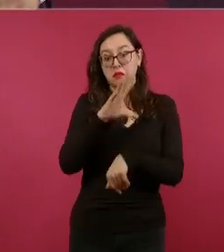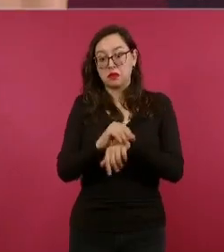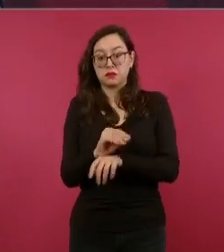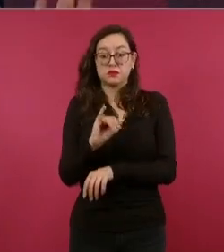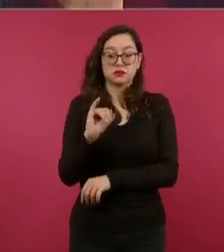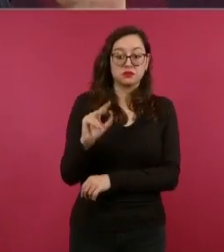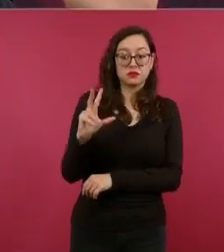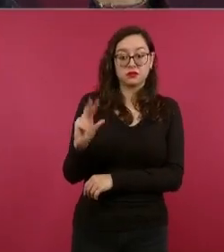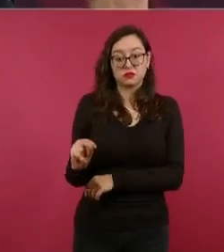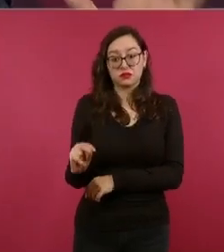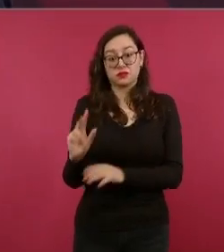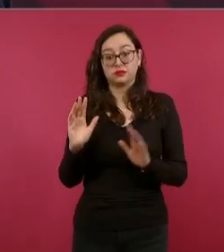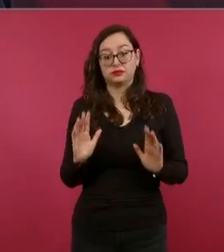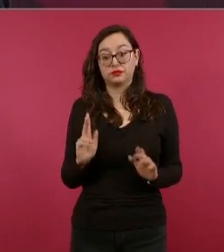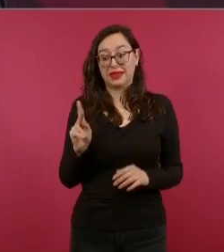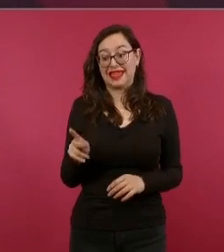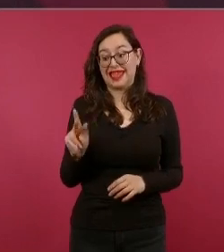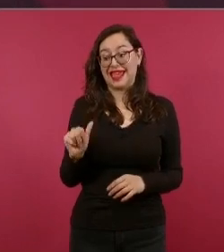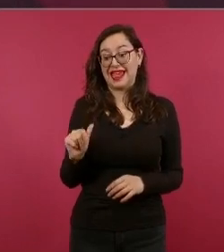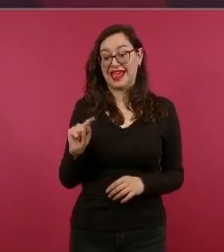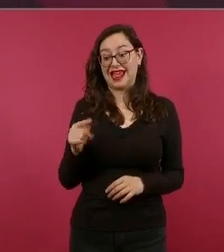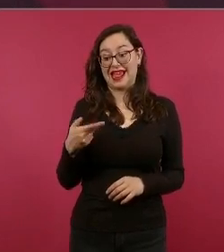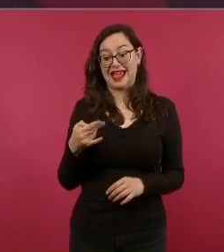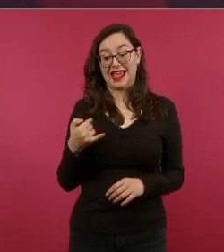Okay. Más que Katia